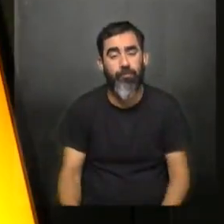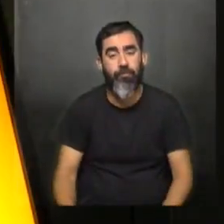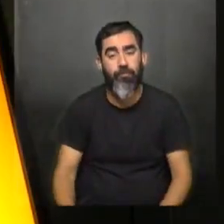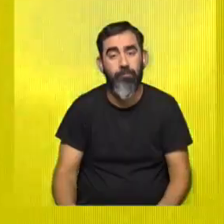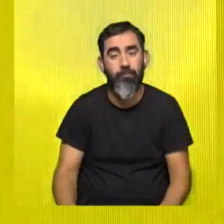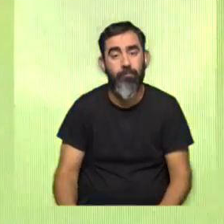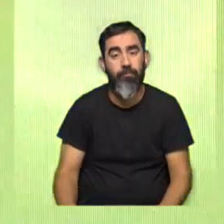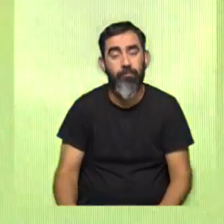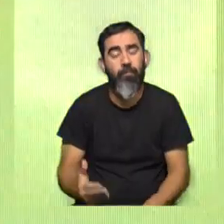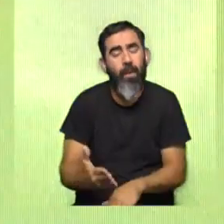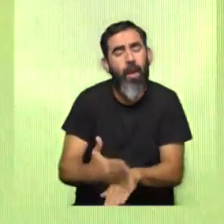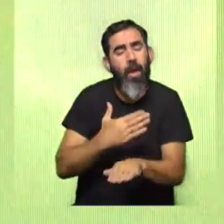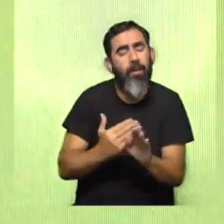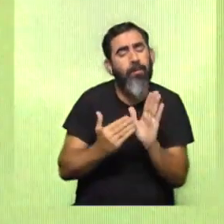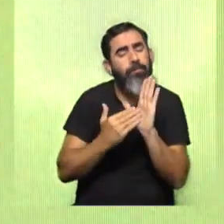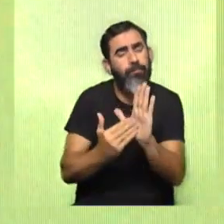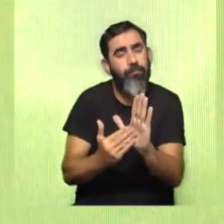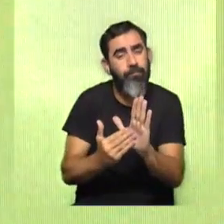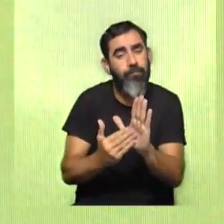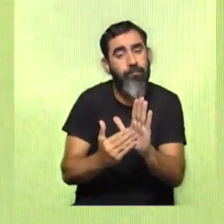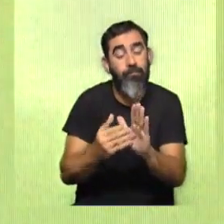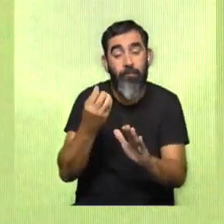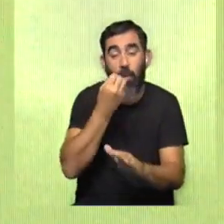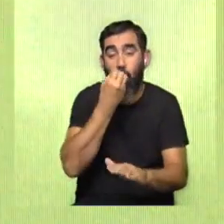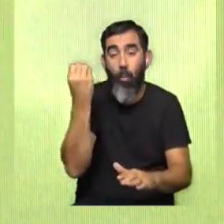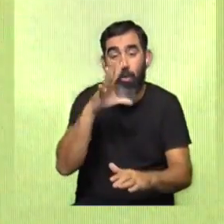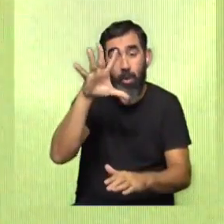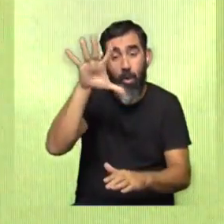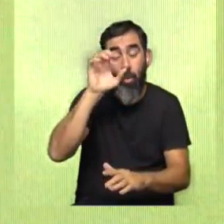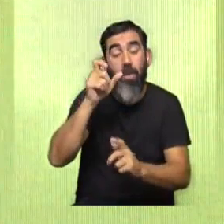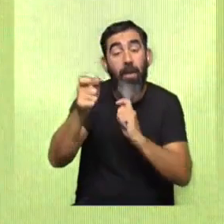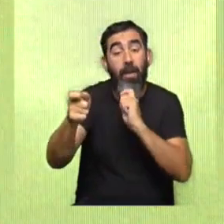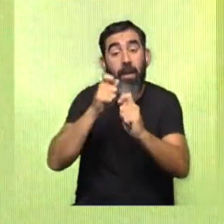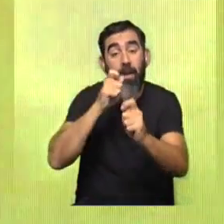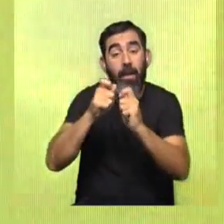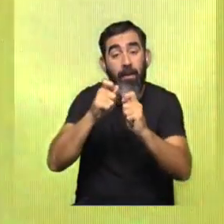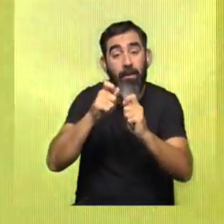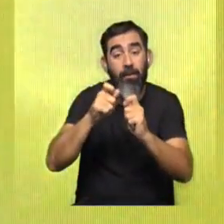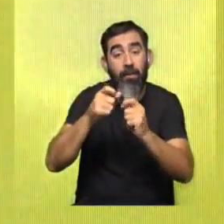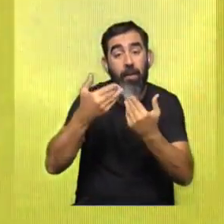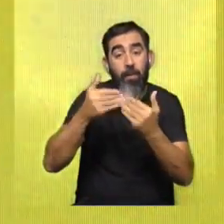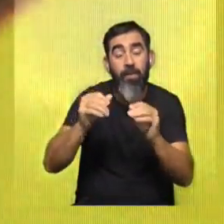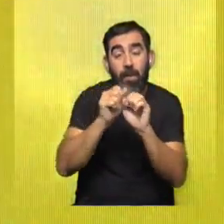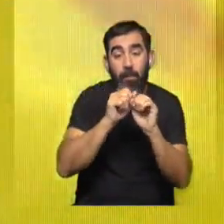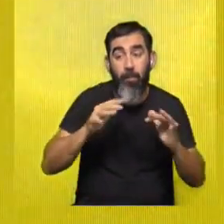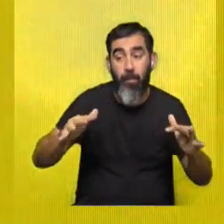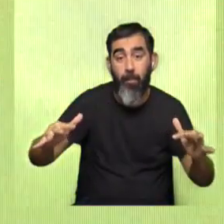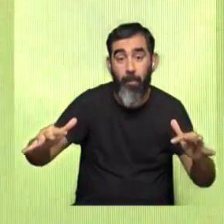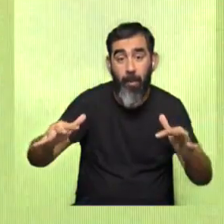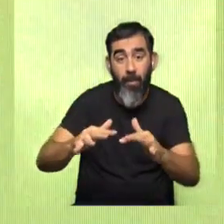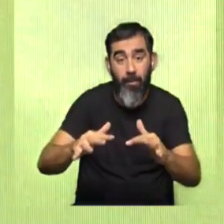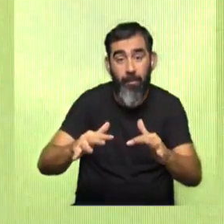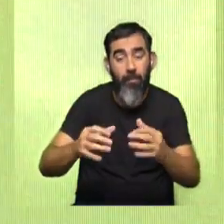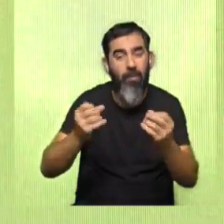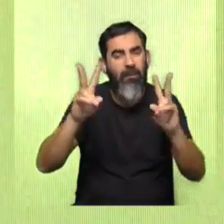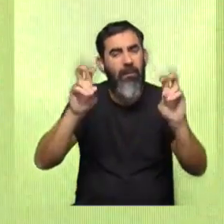Antes que lo presentes, hay una cosa que es notable y es recordar que todas son notas e investigaciones que arrancaron durante la pandemia. Tengo porque me hace mucho ruido el